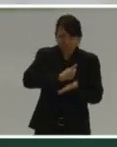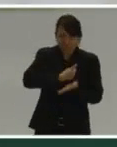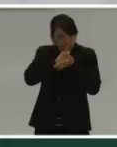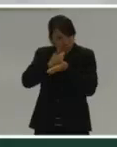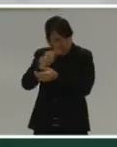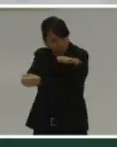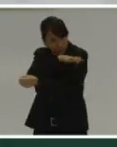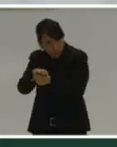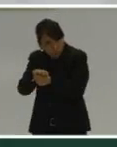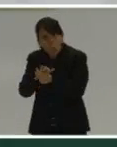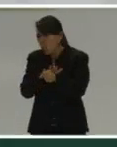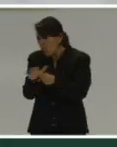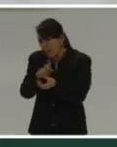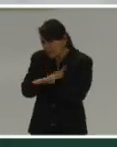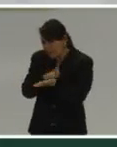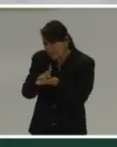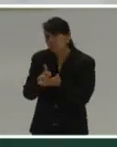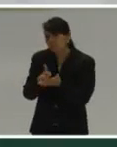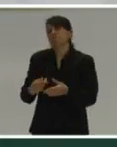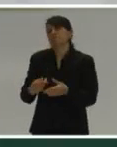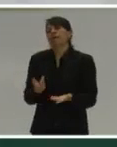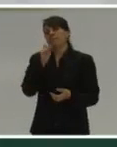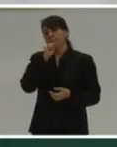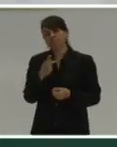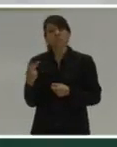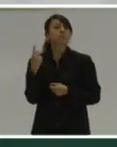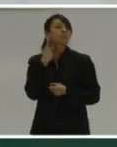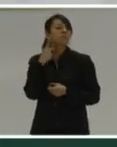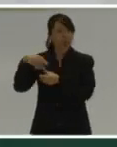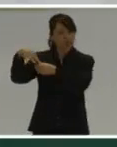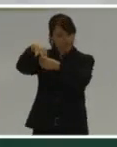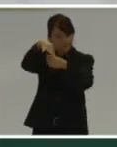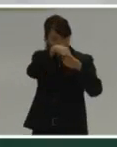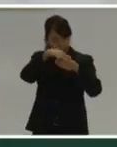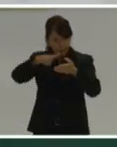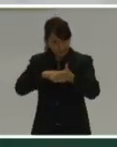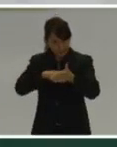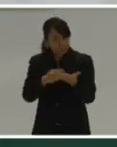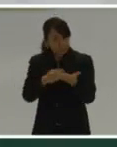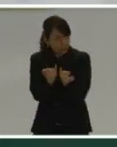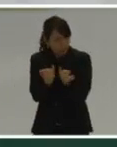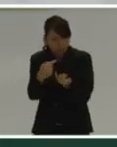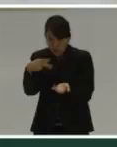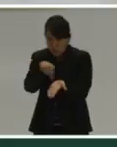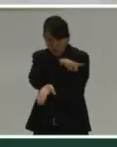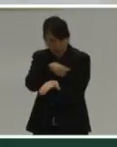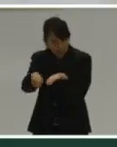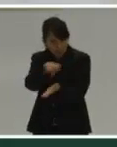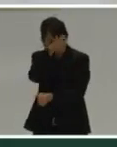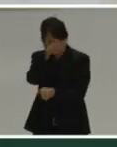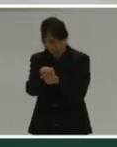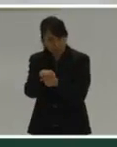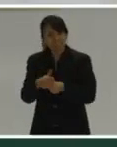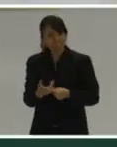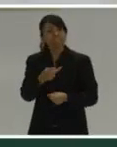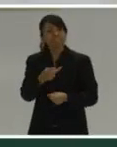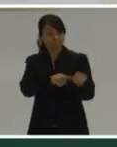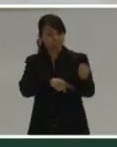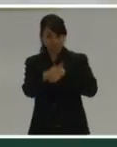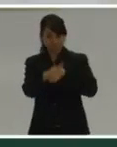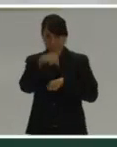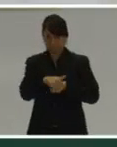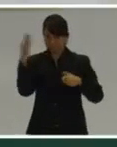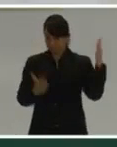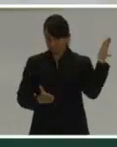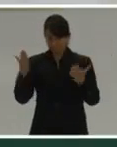los derechos político-electorales. Estamos aquí porque nos hemos comprometido a mirar a nuestra casa, es